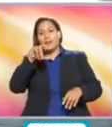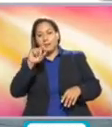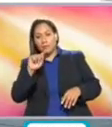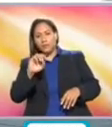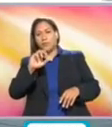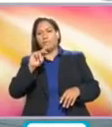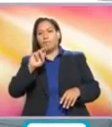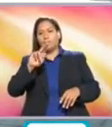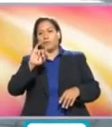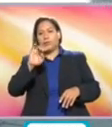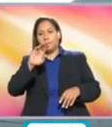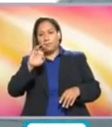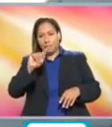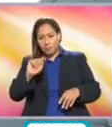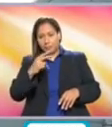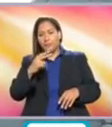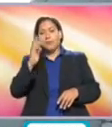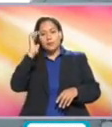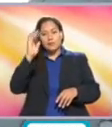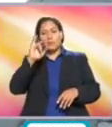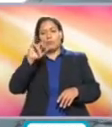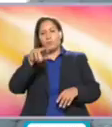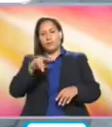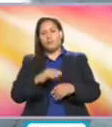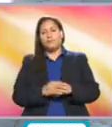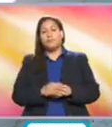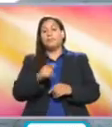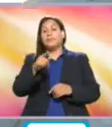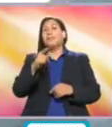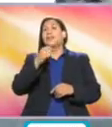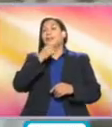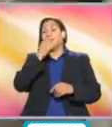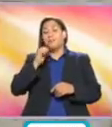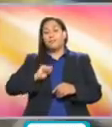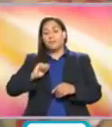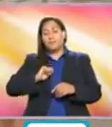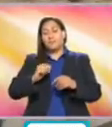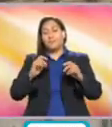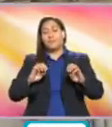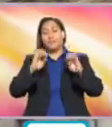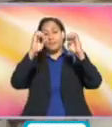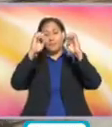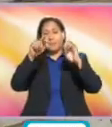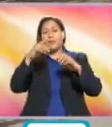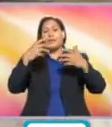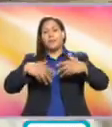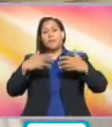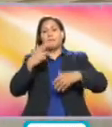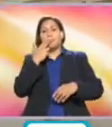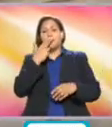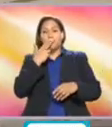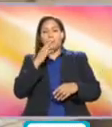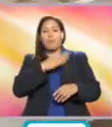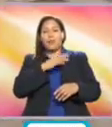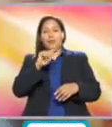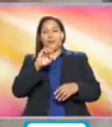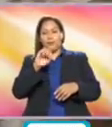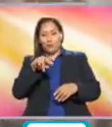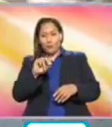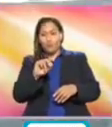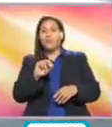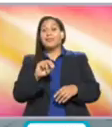Pujibet o de San Juan. Y aquí, en estos viejos edificios que pertenecían a la fábrica de cigarros El Buen Tono, ¿qué